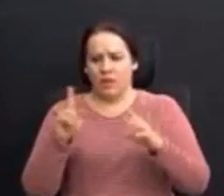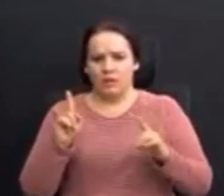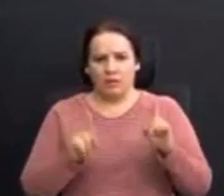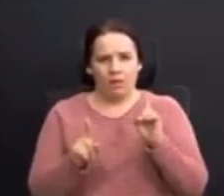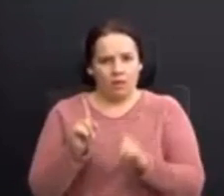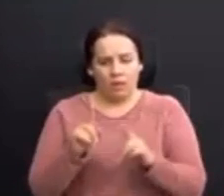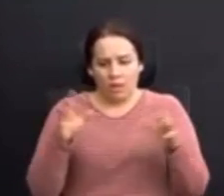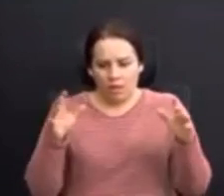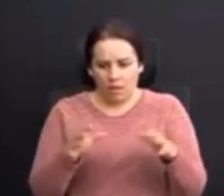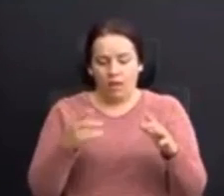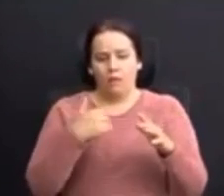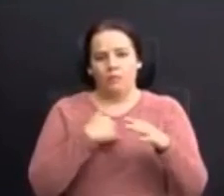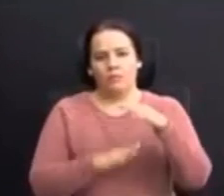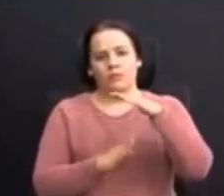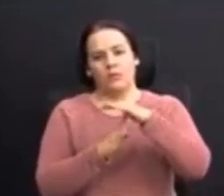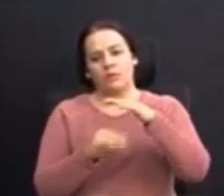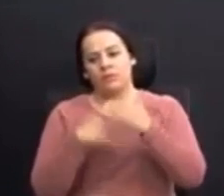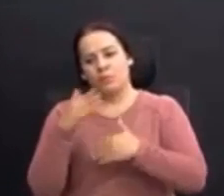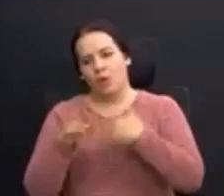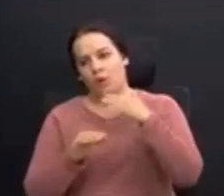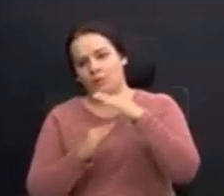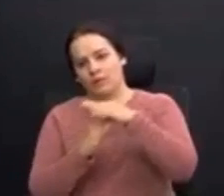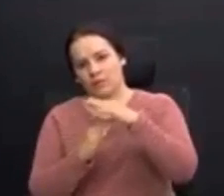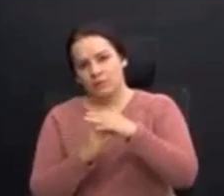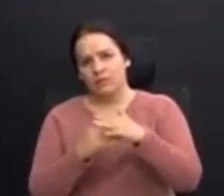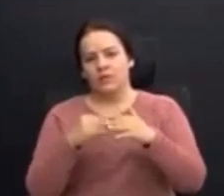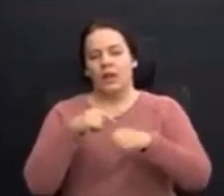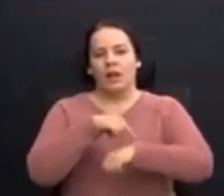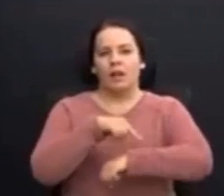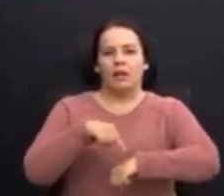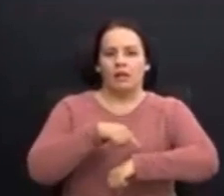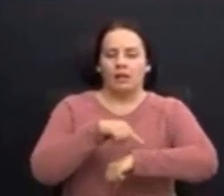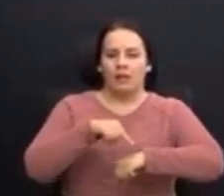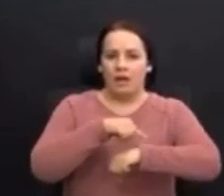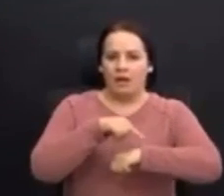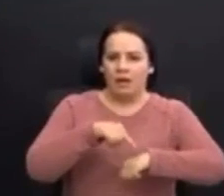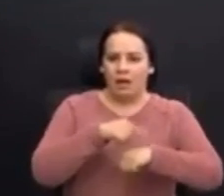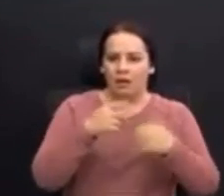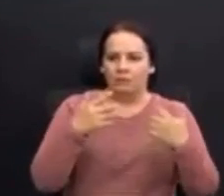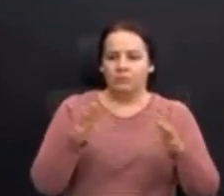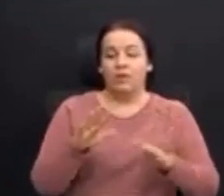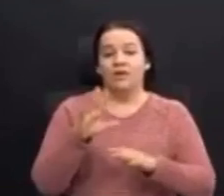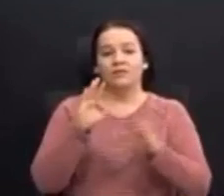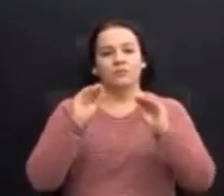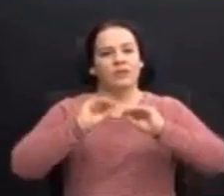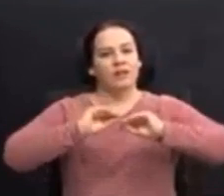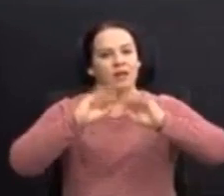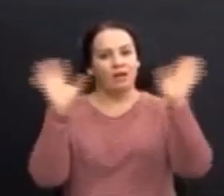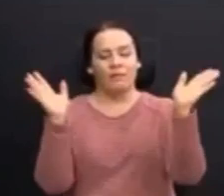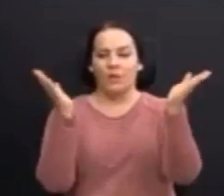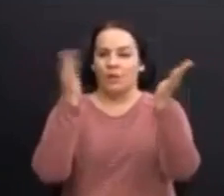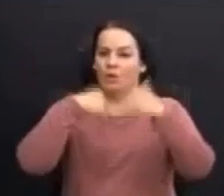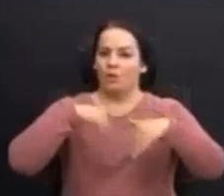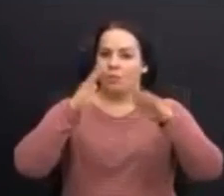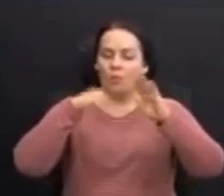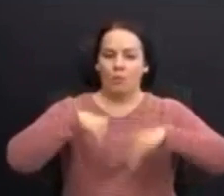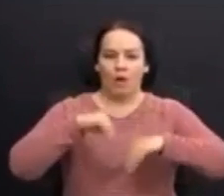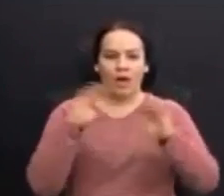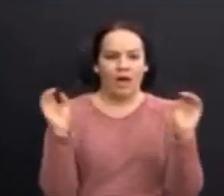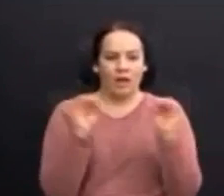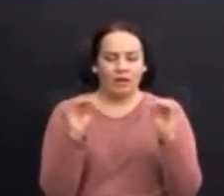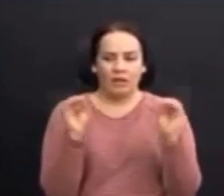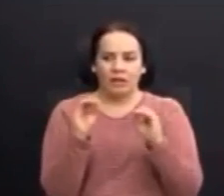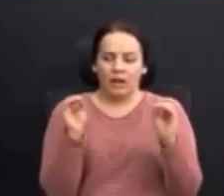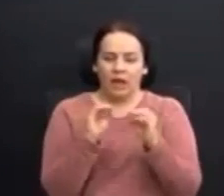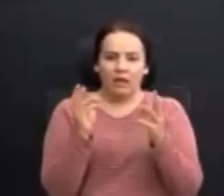un receso, luego otro receso, dos largos recesos. Claramente no hay una partitura. Lo que yo puedo